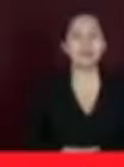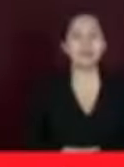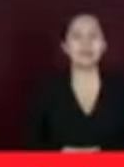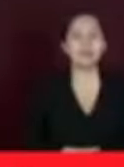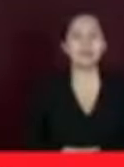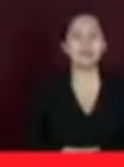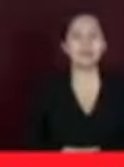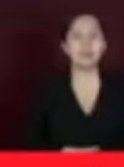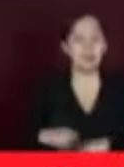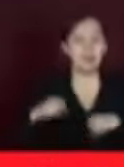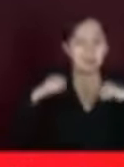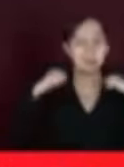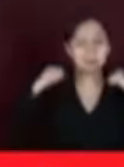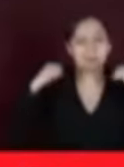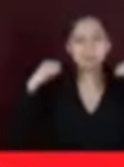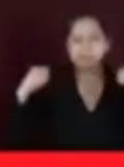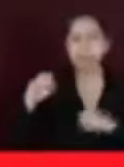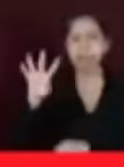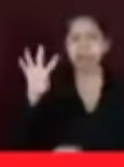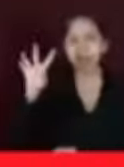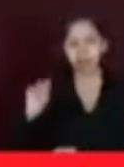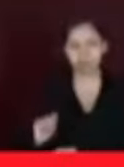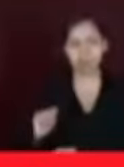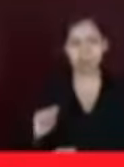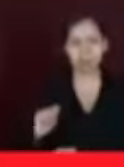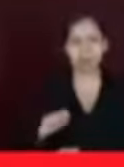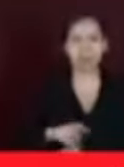¡Viva la Cuarta Transformación!